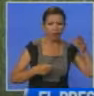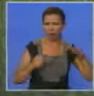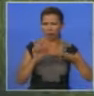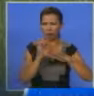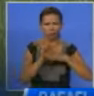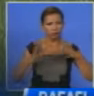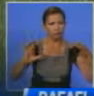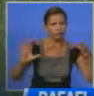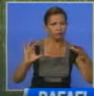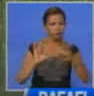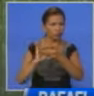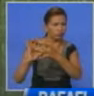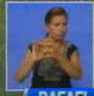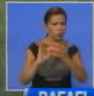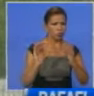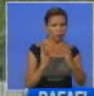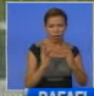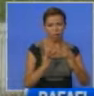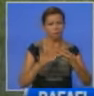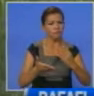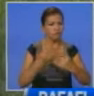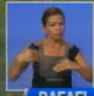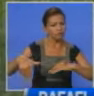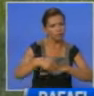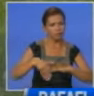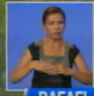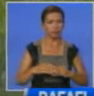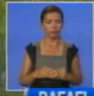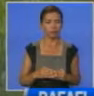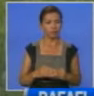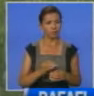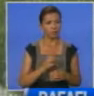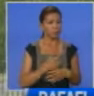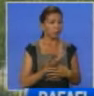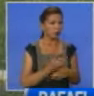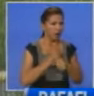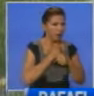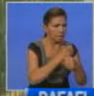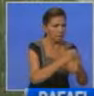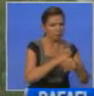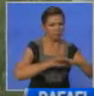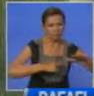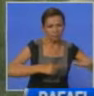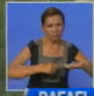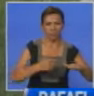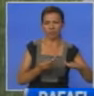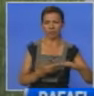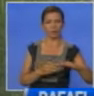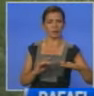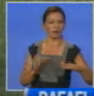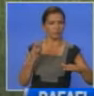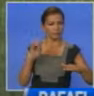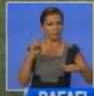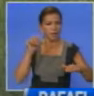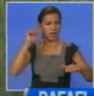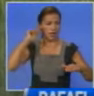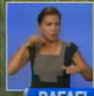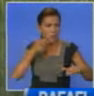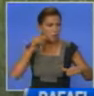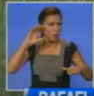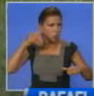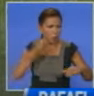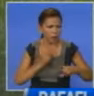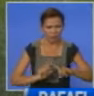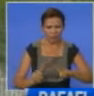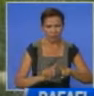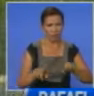Conexión entre Morona, la Amazonía, con la sierra ecuatoriana, provincias como Chimborazo, la propia Cañar, Azuay. Entonces ya tenemos